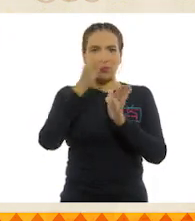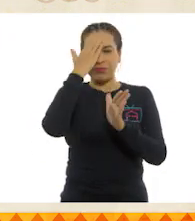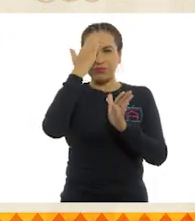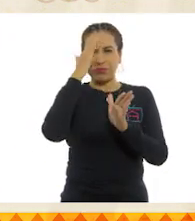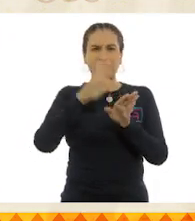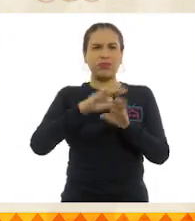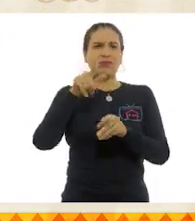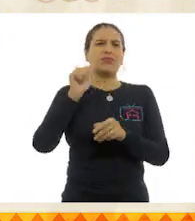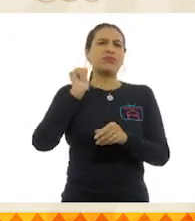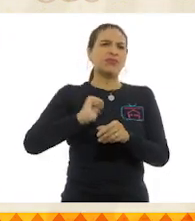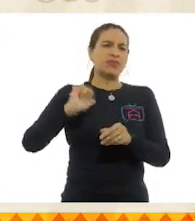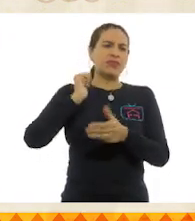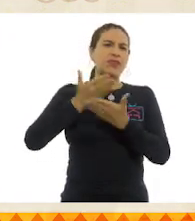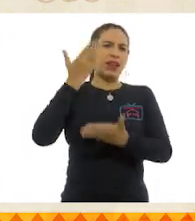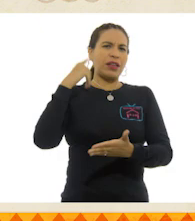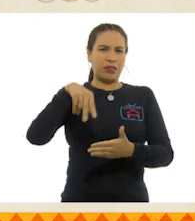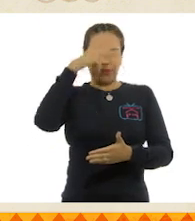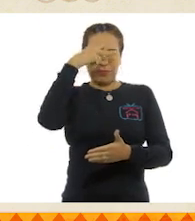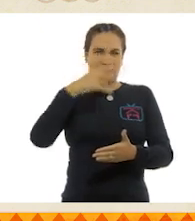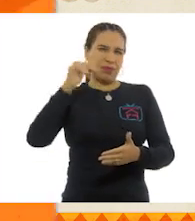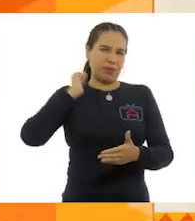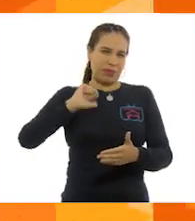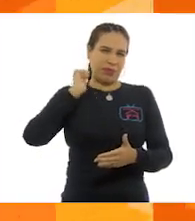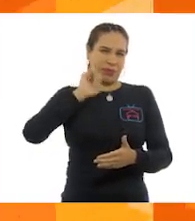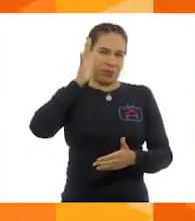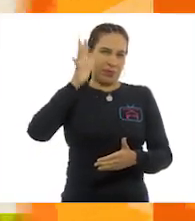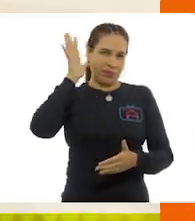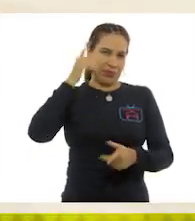su influencia en el México prehispánico.